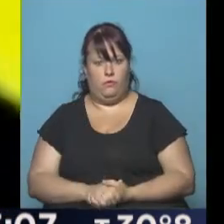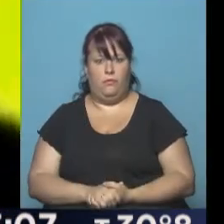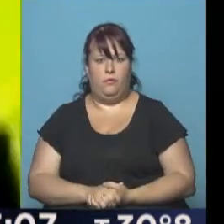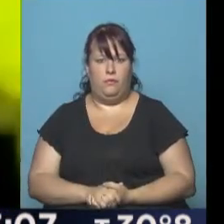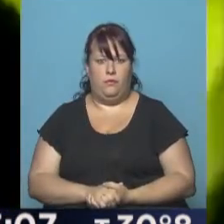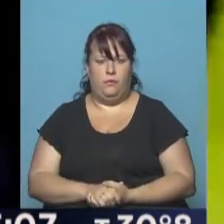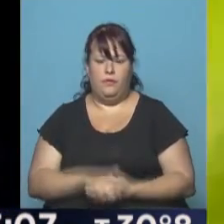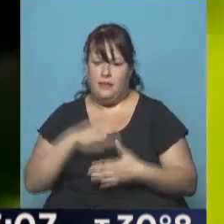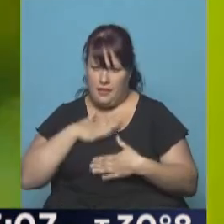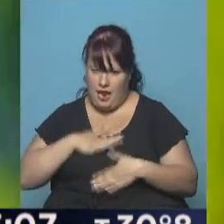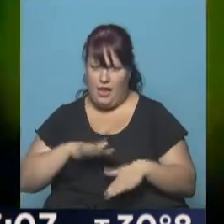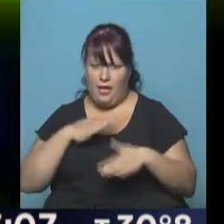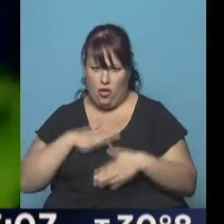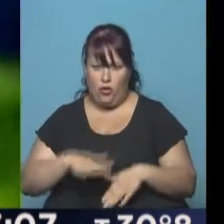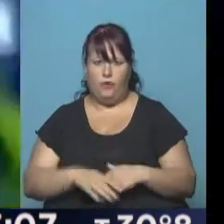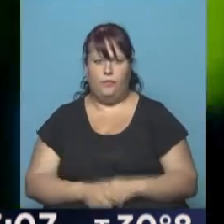Listo. Quédate tranquilo, técnico. ¿Dónde